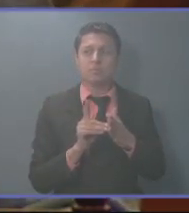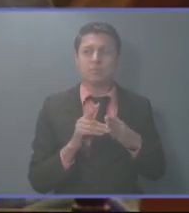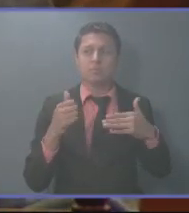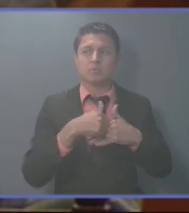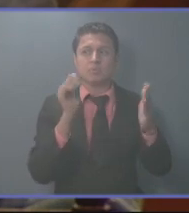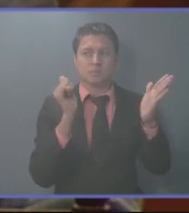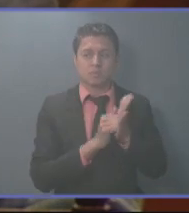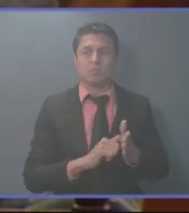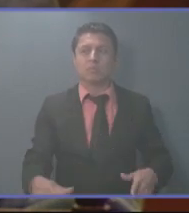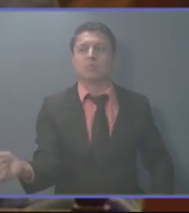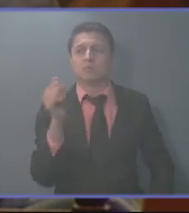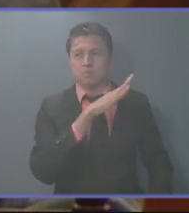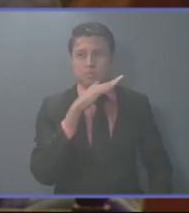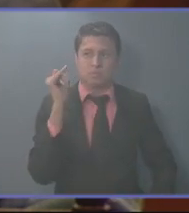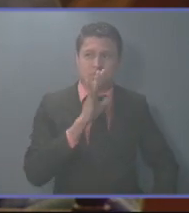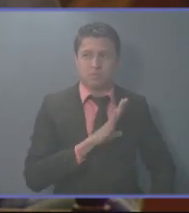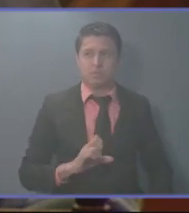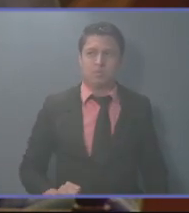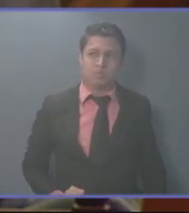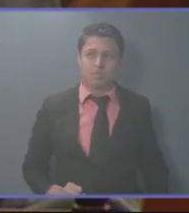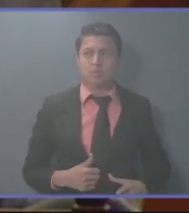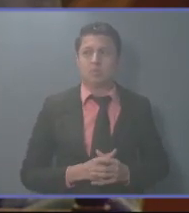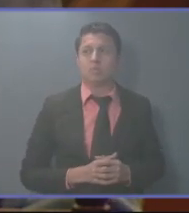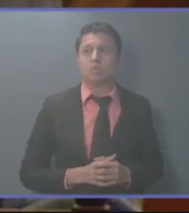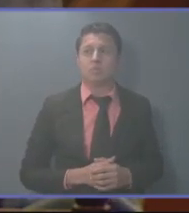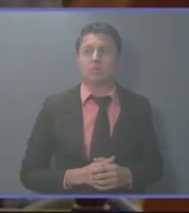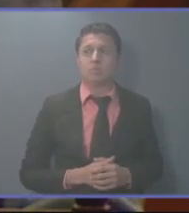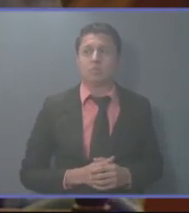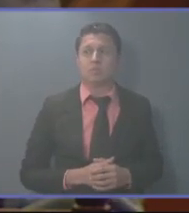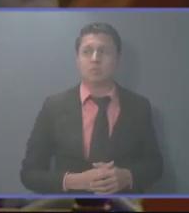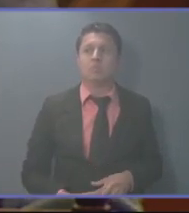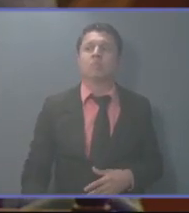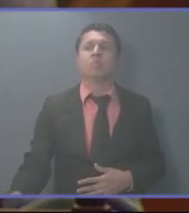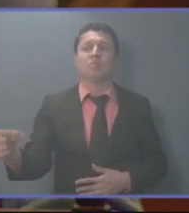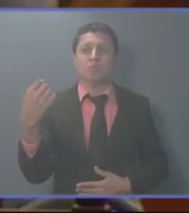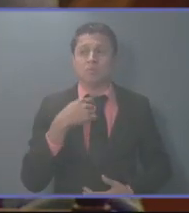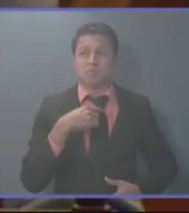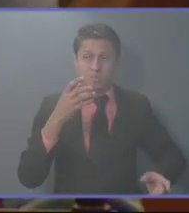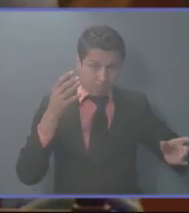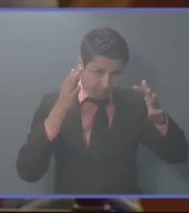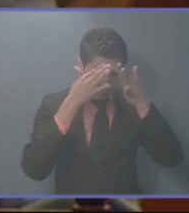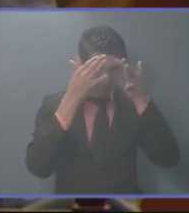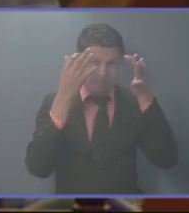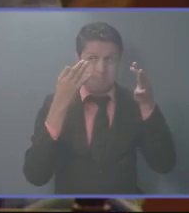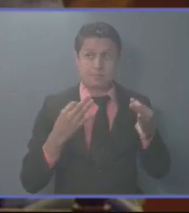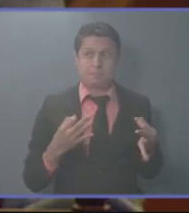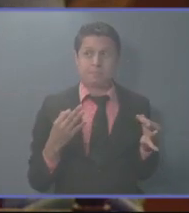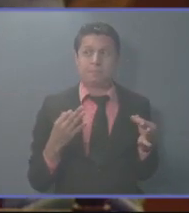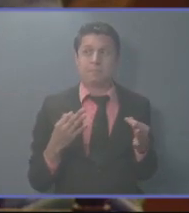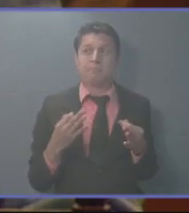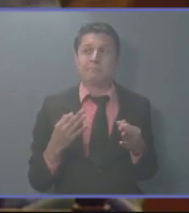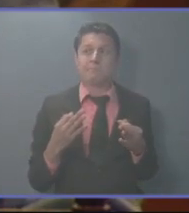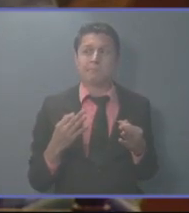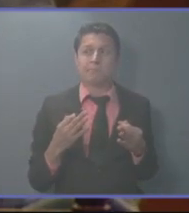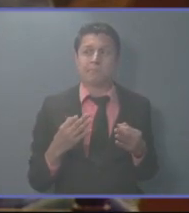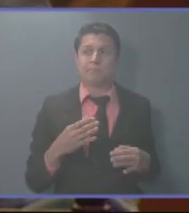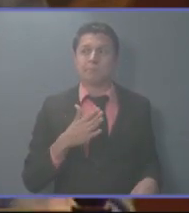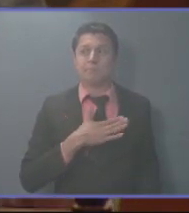de la República de El Salvador, tomé la determinación que